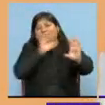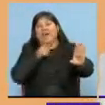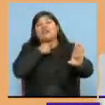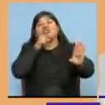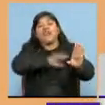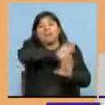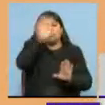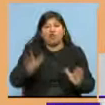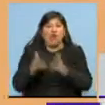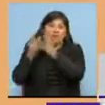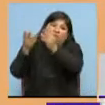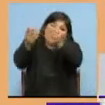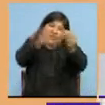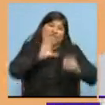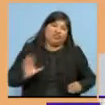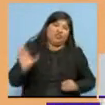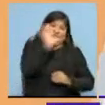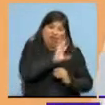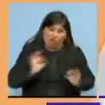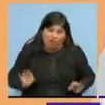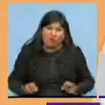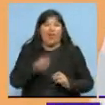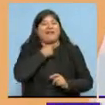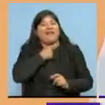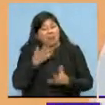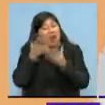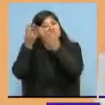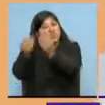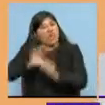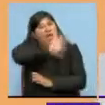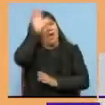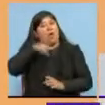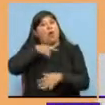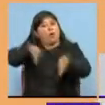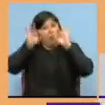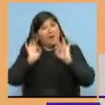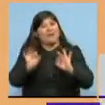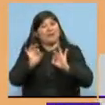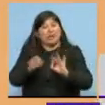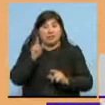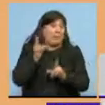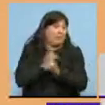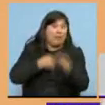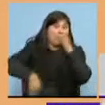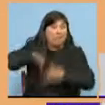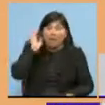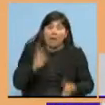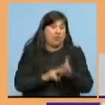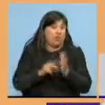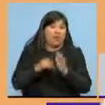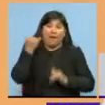consumidores y guiarlos en su reclamo realmente la gente del interior se encuentra potencialmente desprotegida en dos sentidos